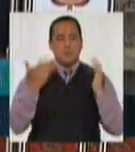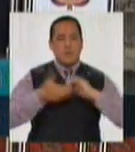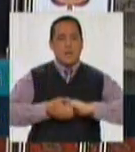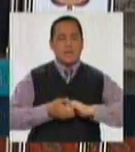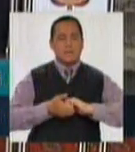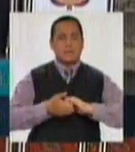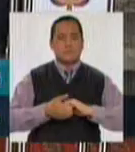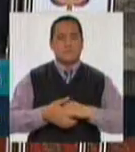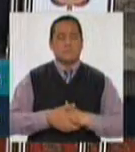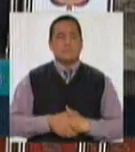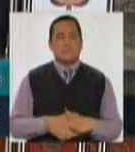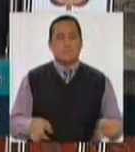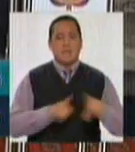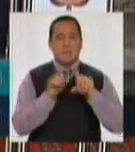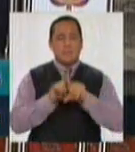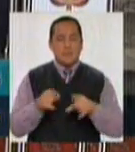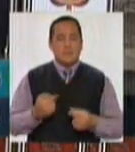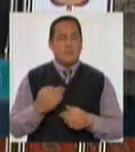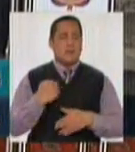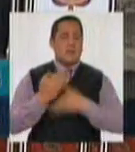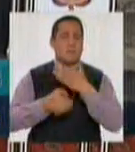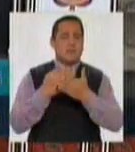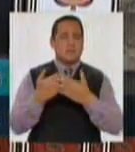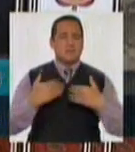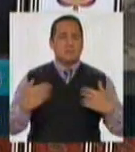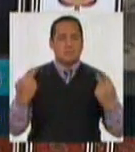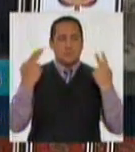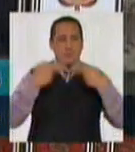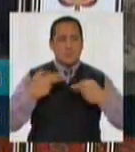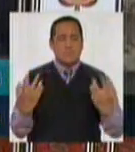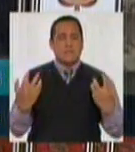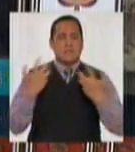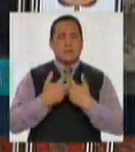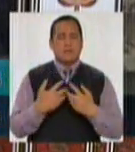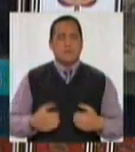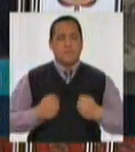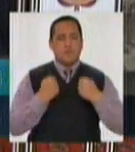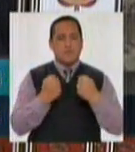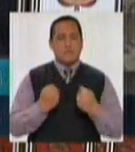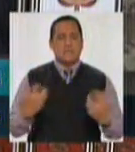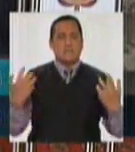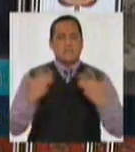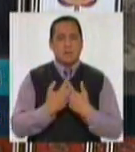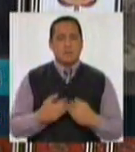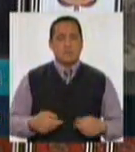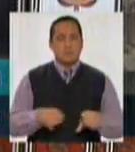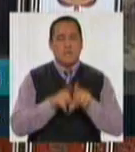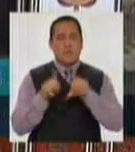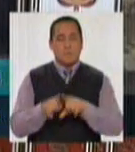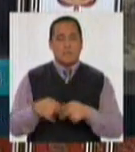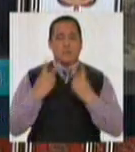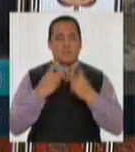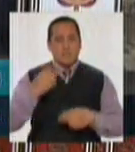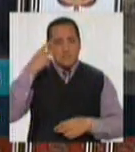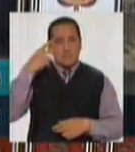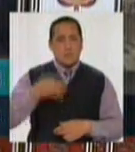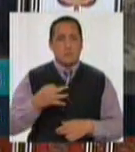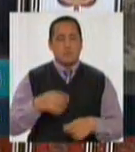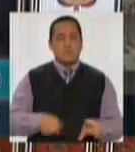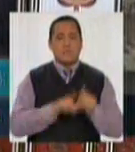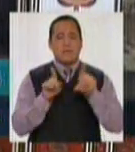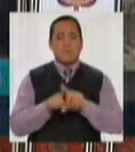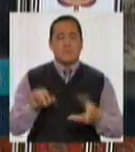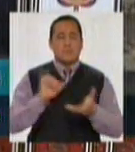alianza que trasciende nuestras fronteras, que fortalece la integración sur-sur. Y estoy segura también que